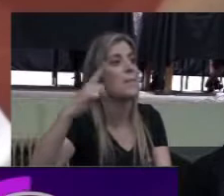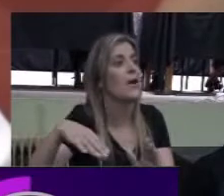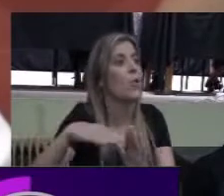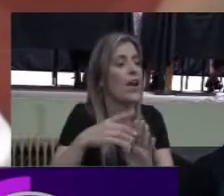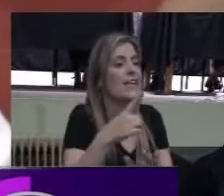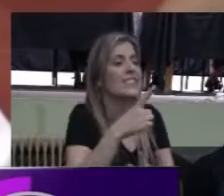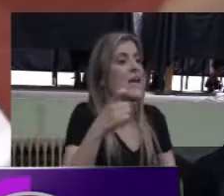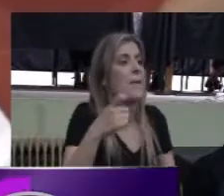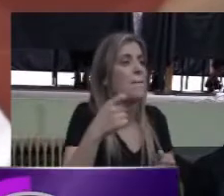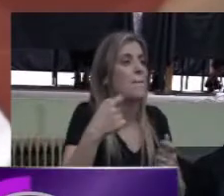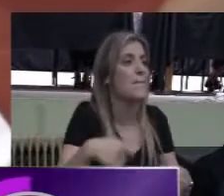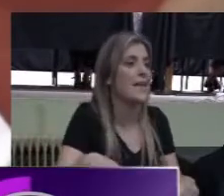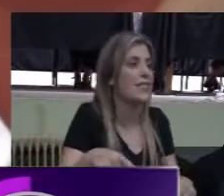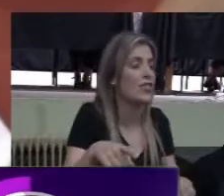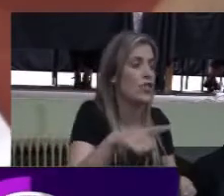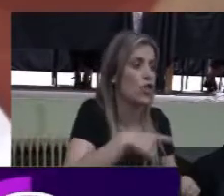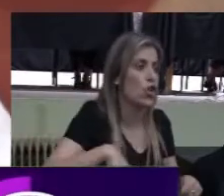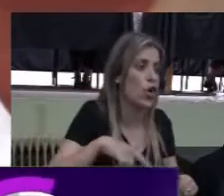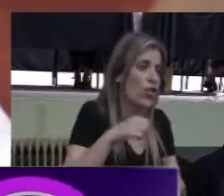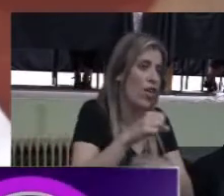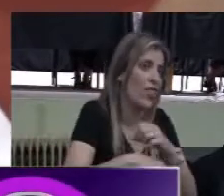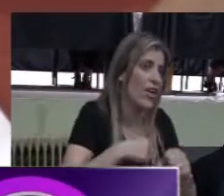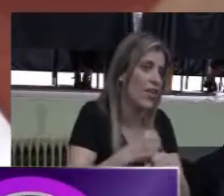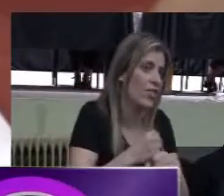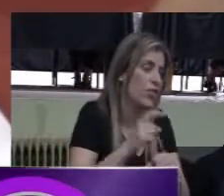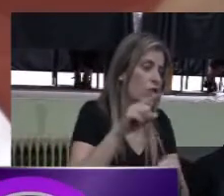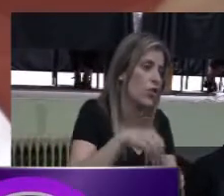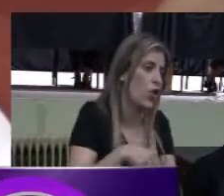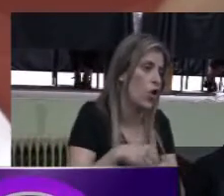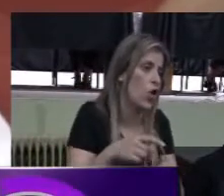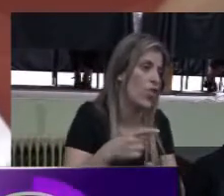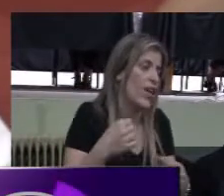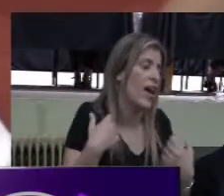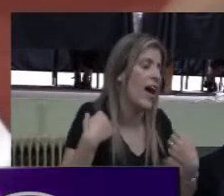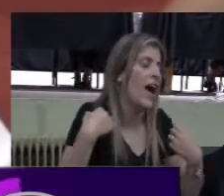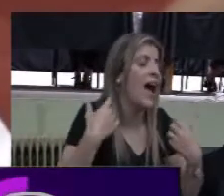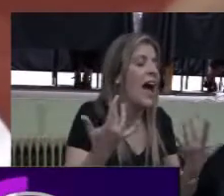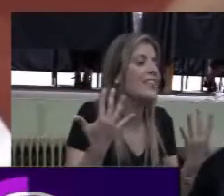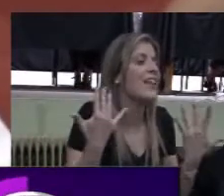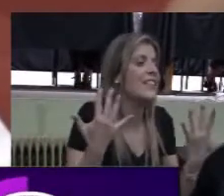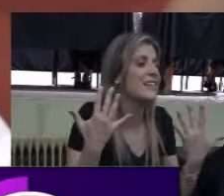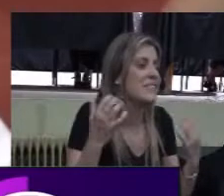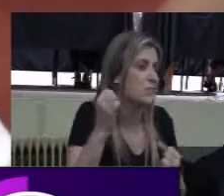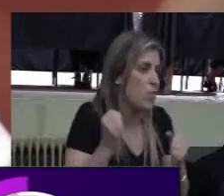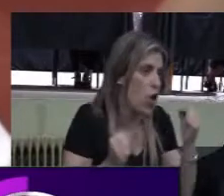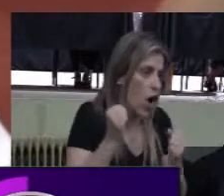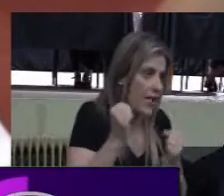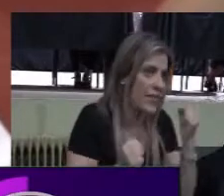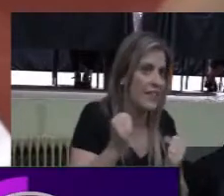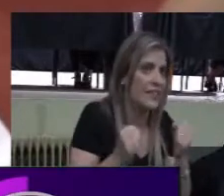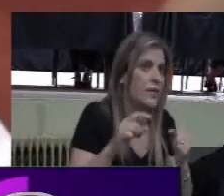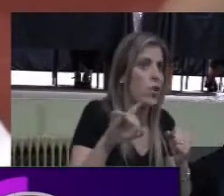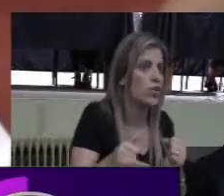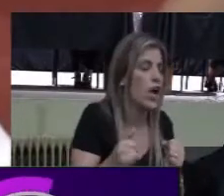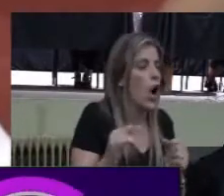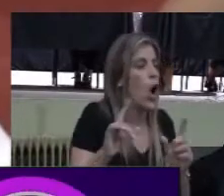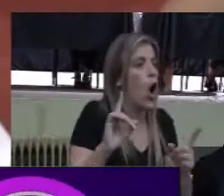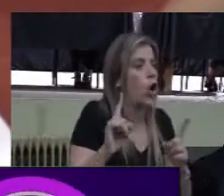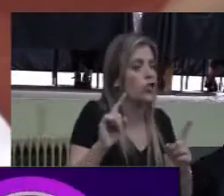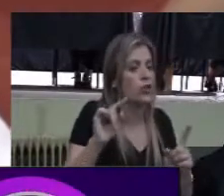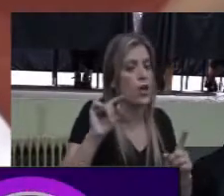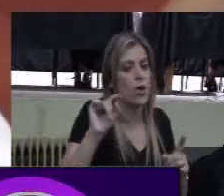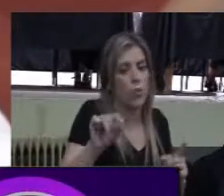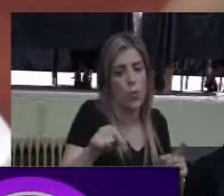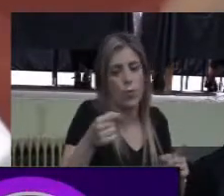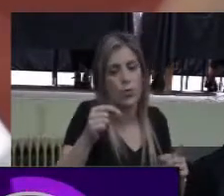las crisis son oportunidades para reinventarse y para volver, si se quiere, a los orígenes, a esa idea madre del